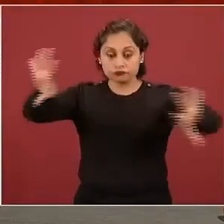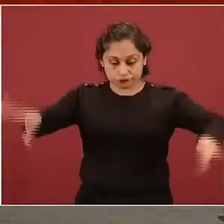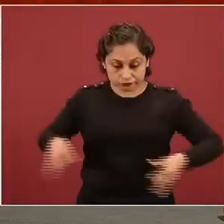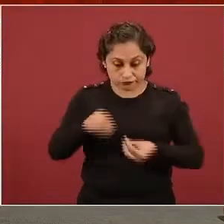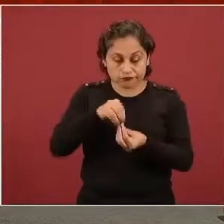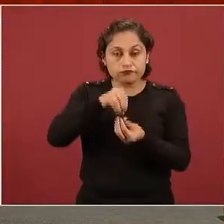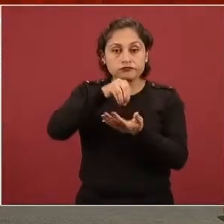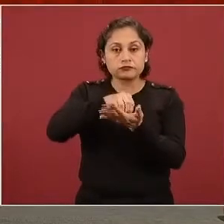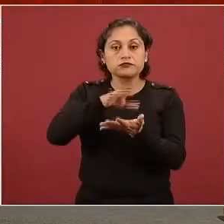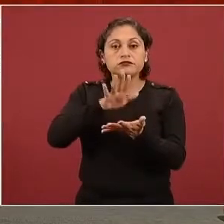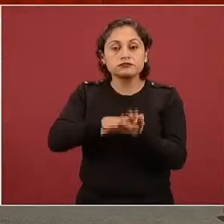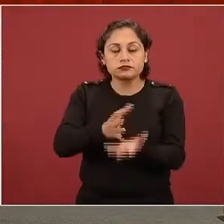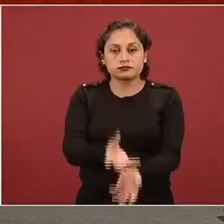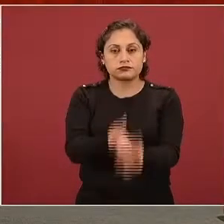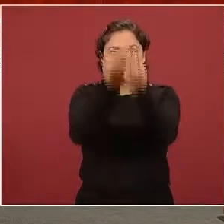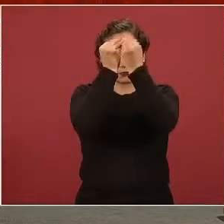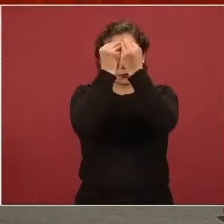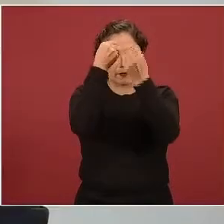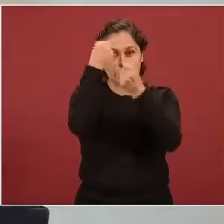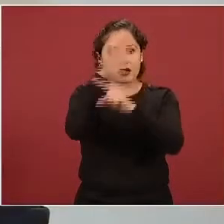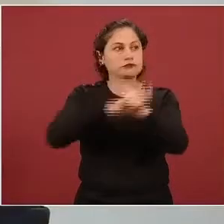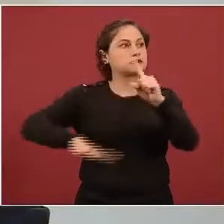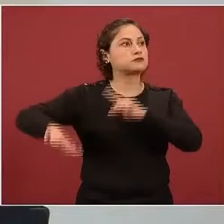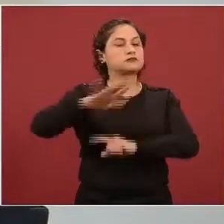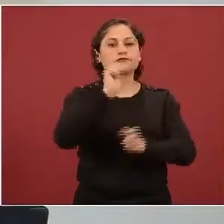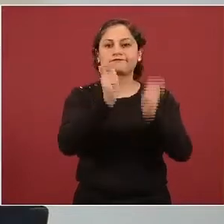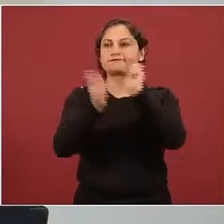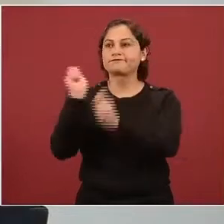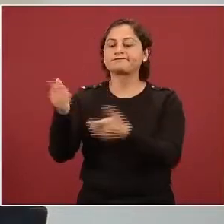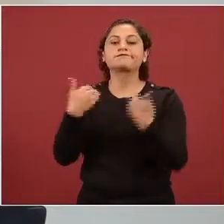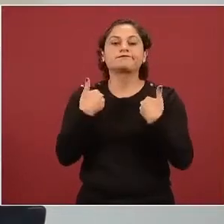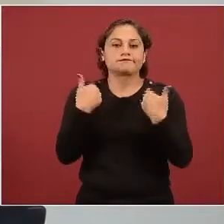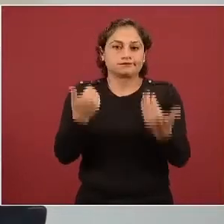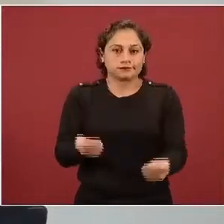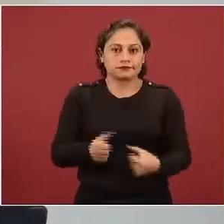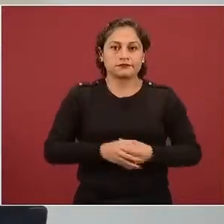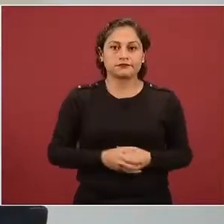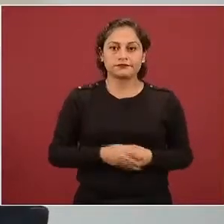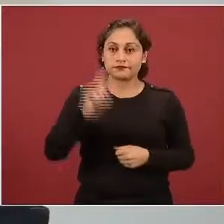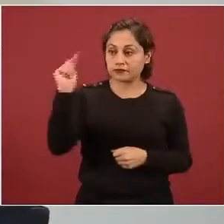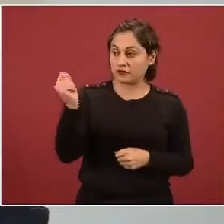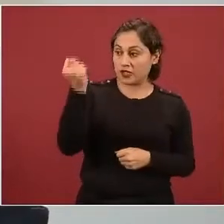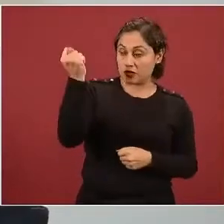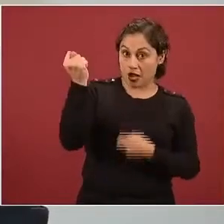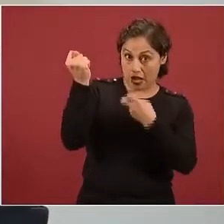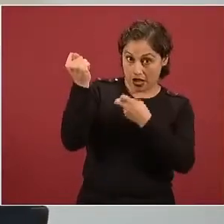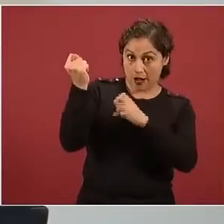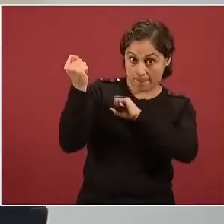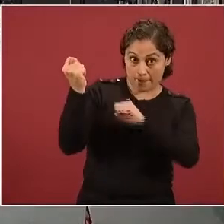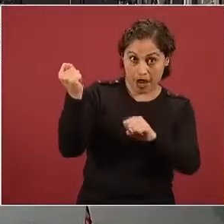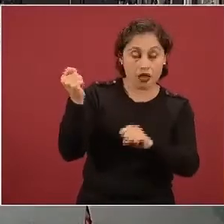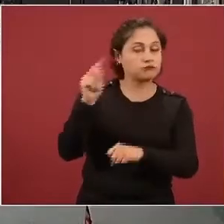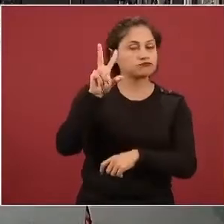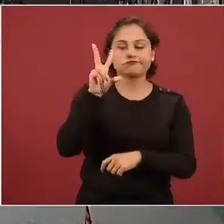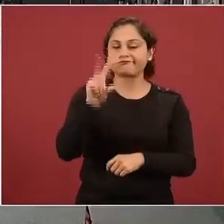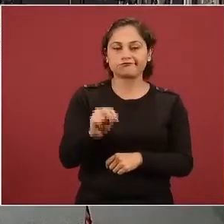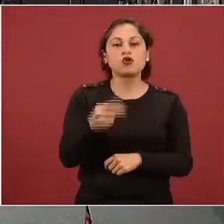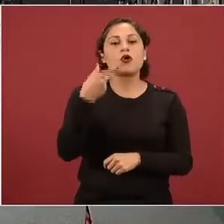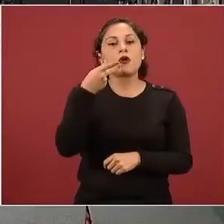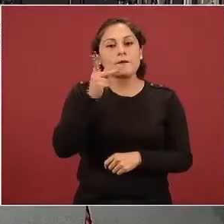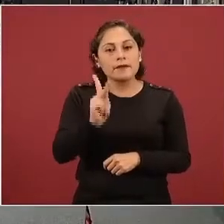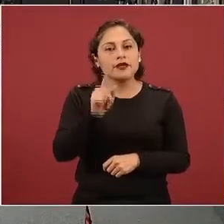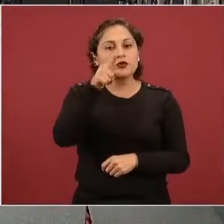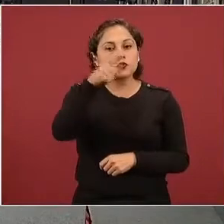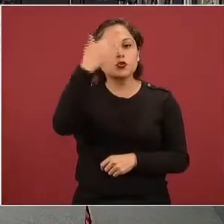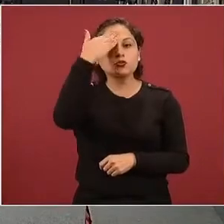del mundo. La tecnología no es mala si sabes lo que quieres hacer en la vida. Tal vez te ayude